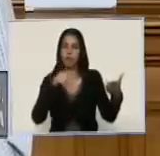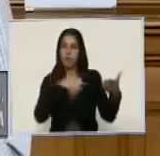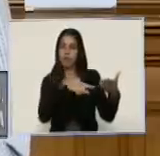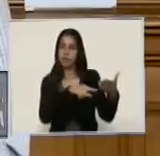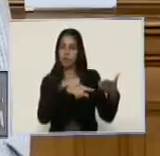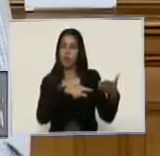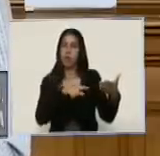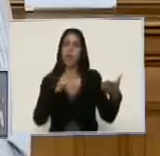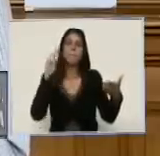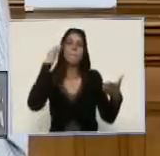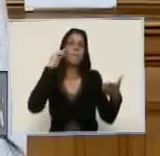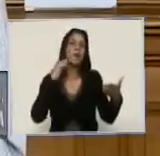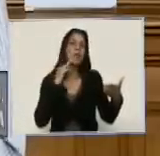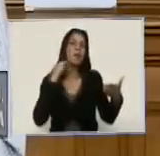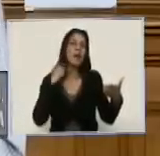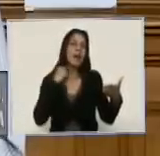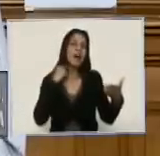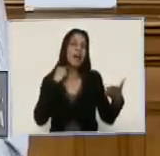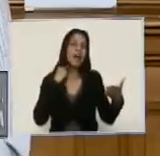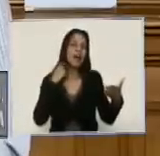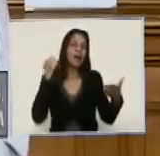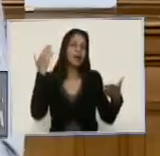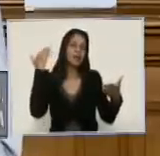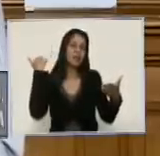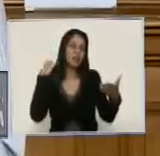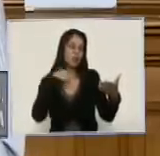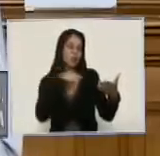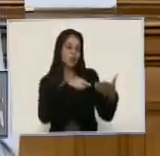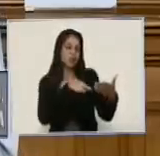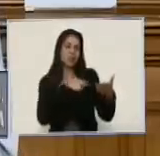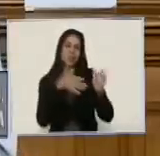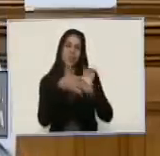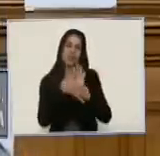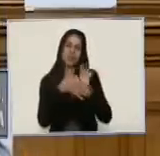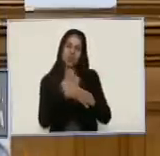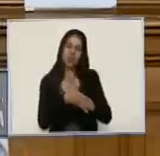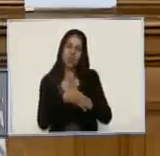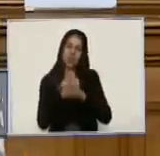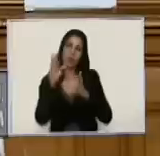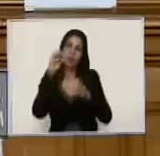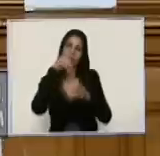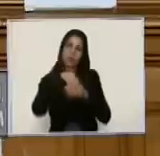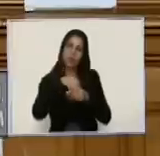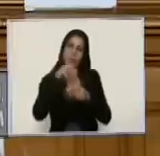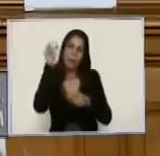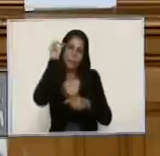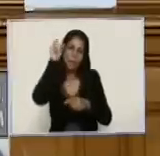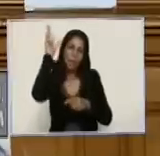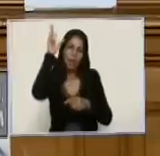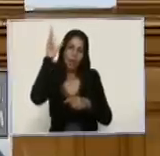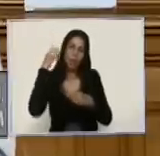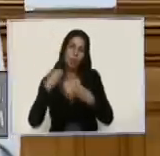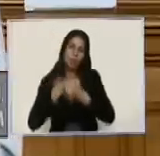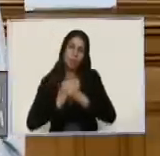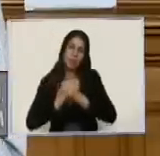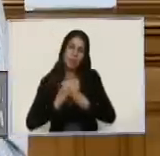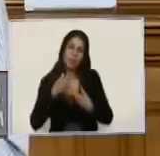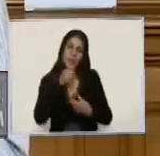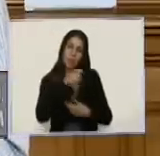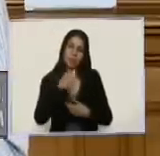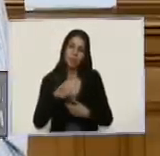allí de cómo era la vida en ese imperio que no se oponía el